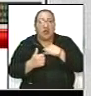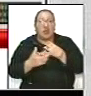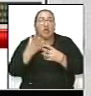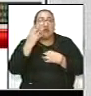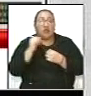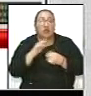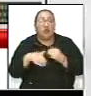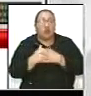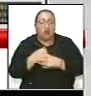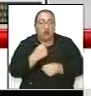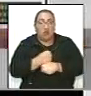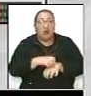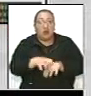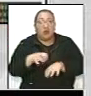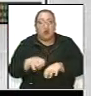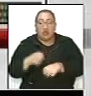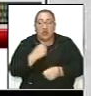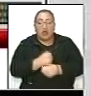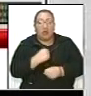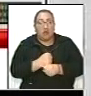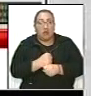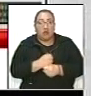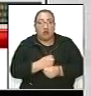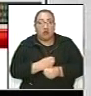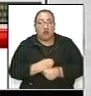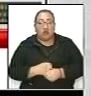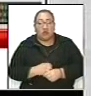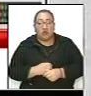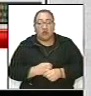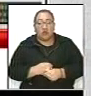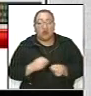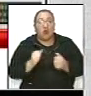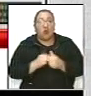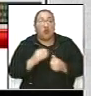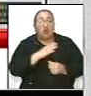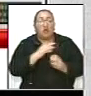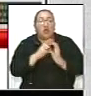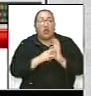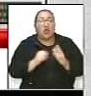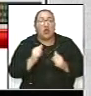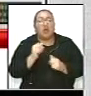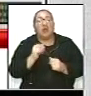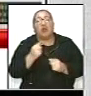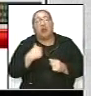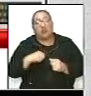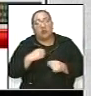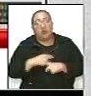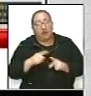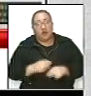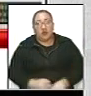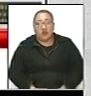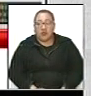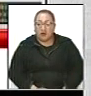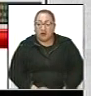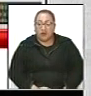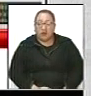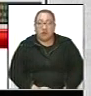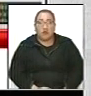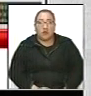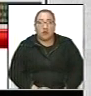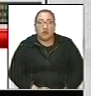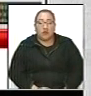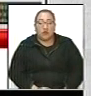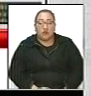la descentralización del trabajo con gobiernos regionales, con gobiernos locales, quienes nos permiten